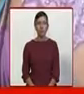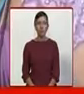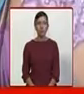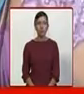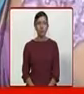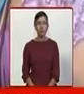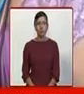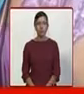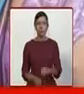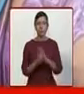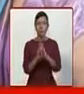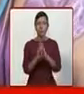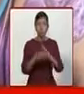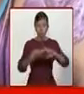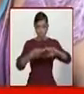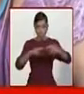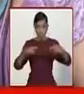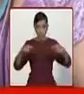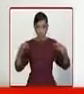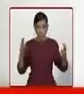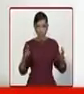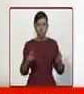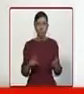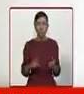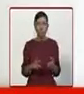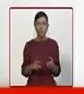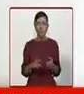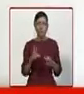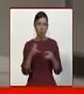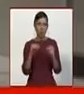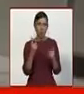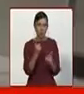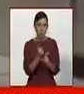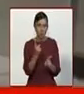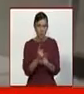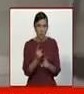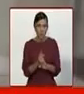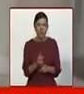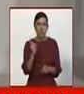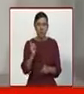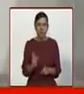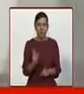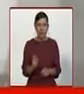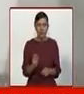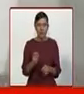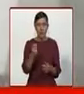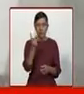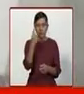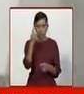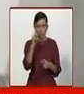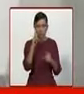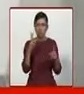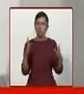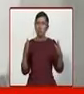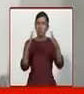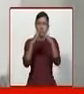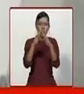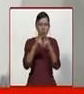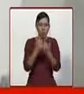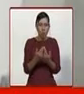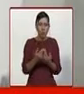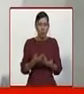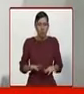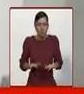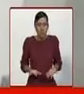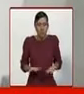La soga no tenía el péndulo que llaman ellos, que se necesitaba para el estrangulamiento